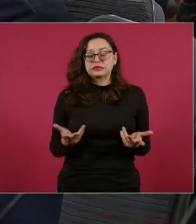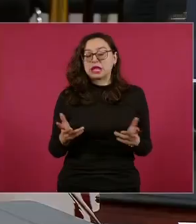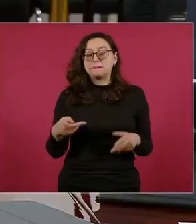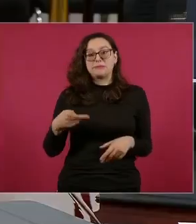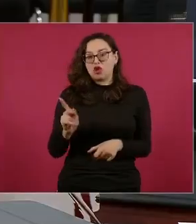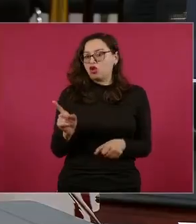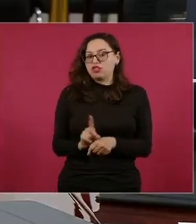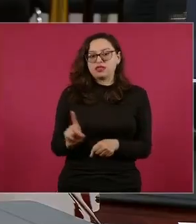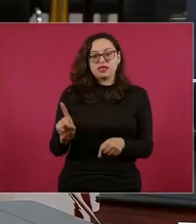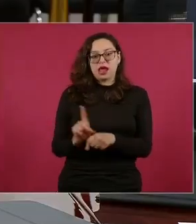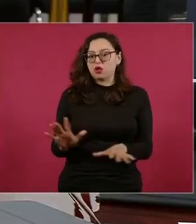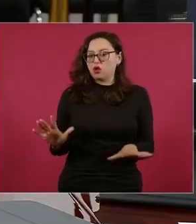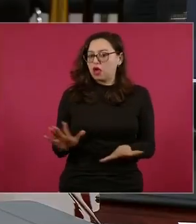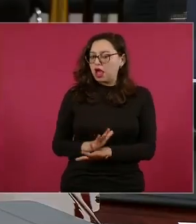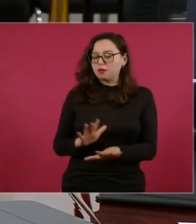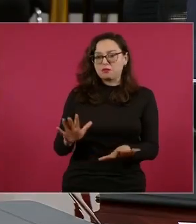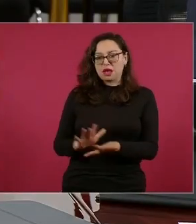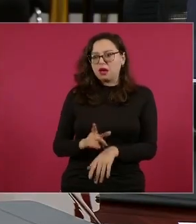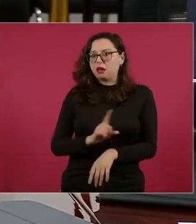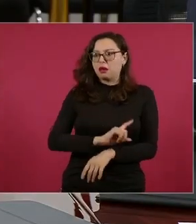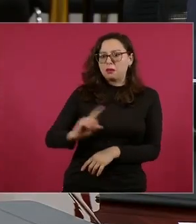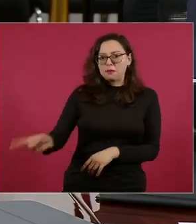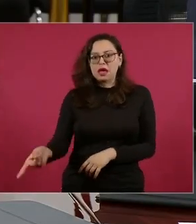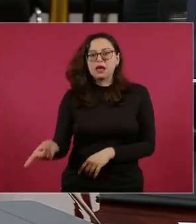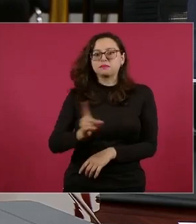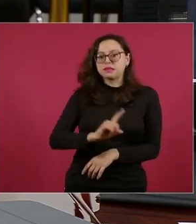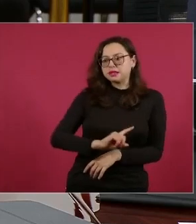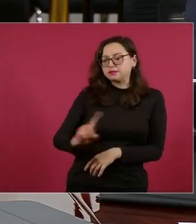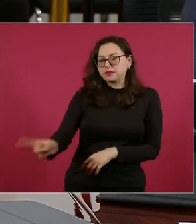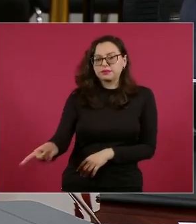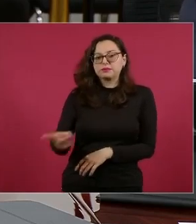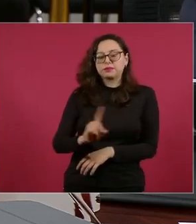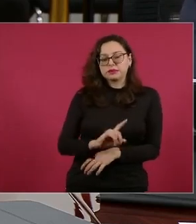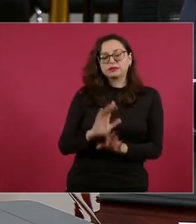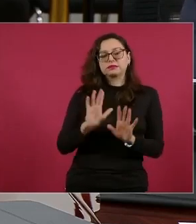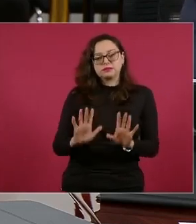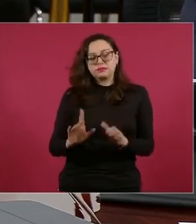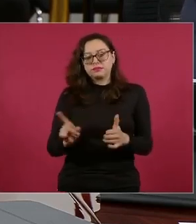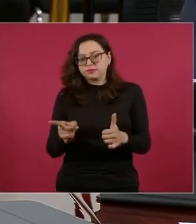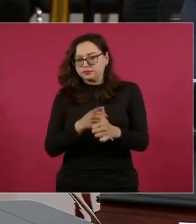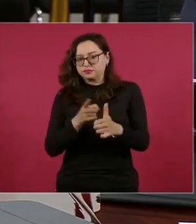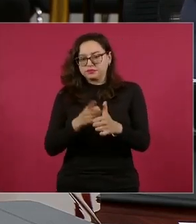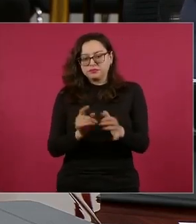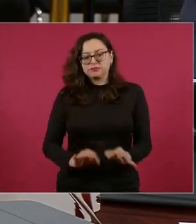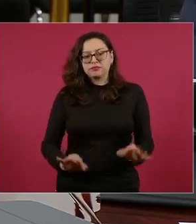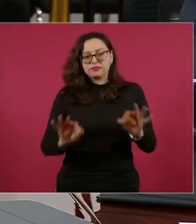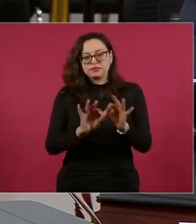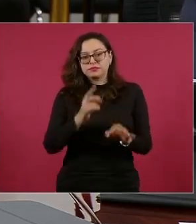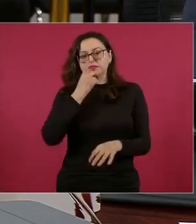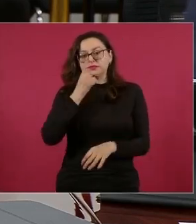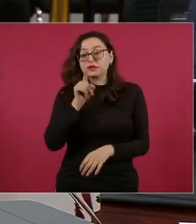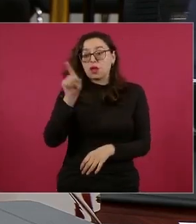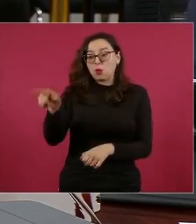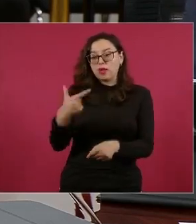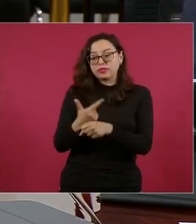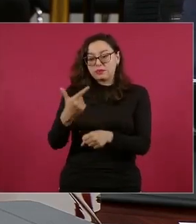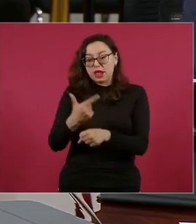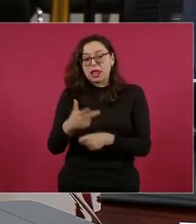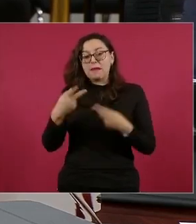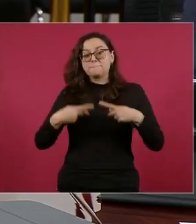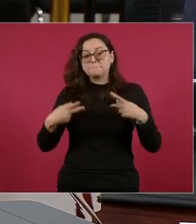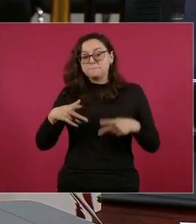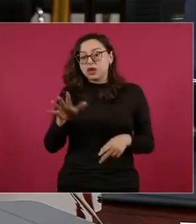dinámica y lo que hemos hecho nosotros, bueno, en primer lugar, muy agradecidos con el gobierno y el pueblo de Guatemala, porque